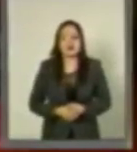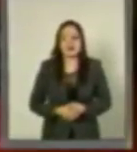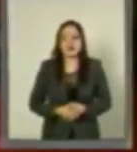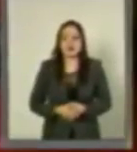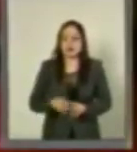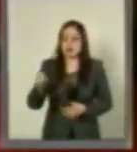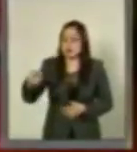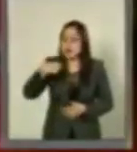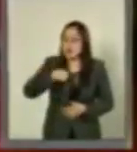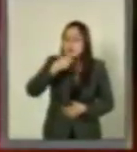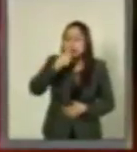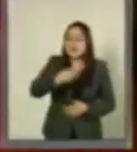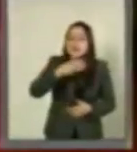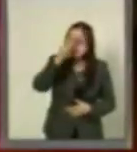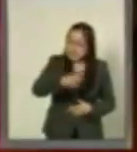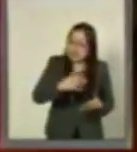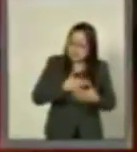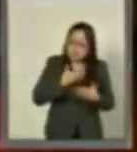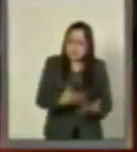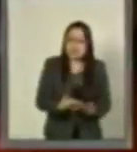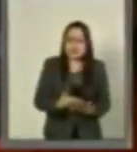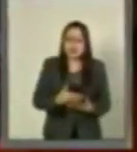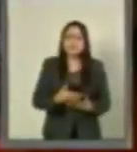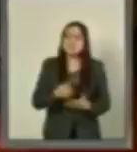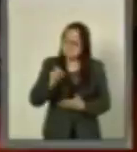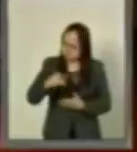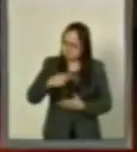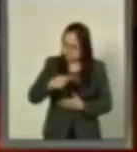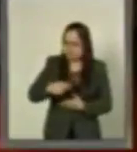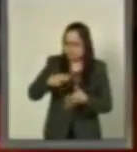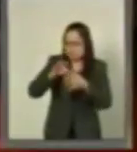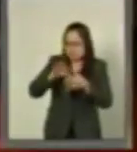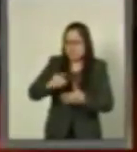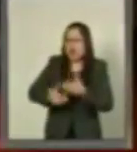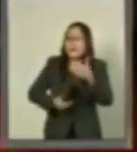Sinceridad me pide, hay que dar el siguiente paso.